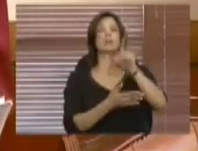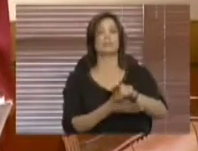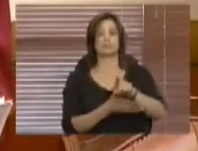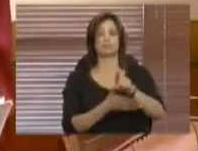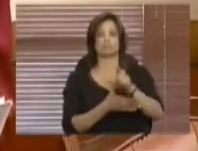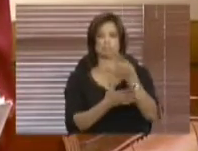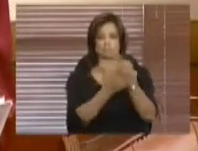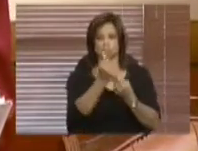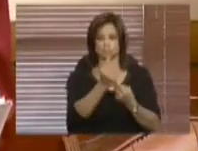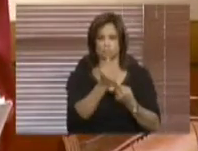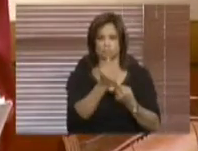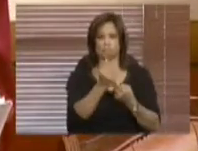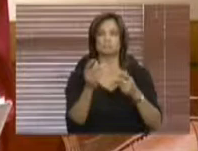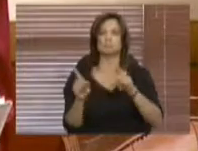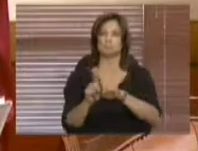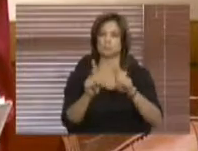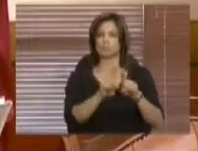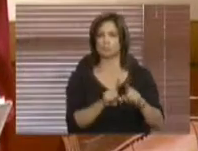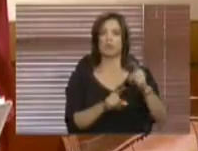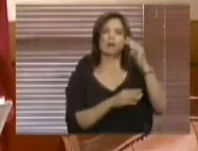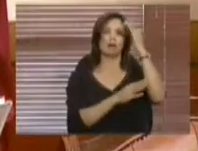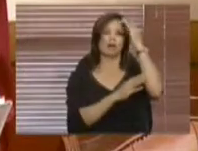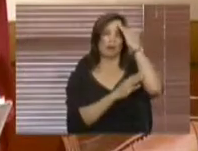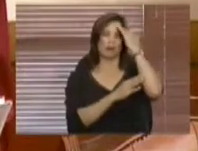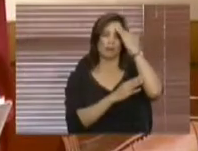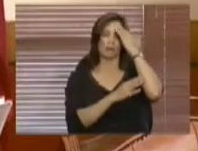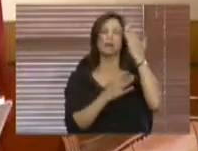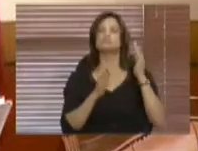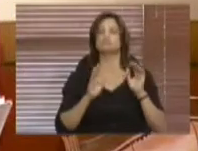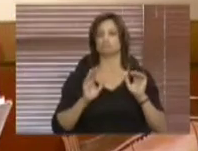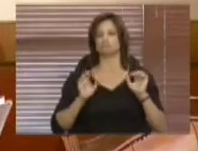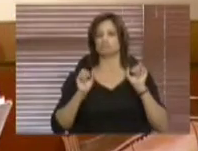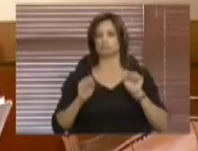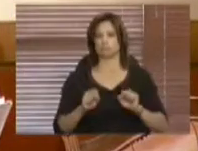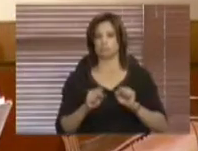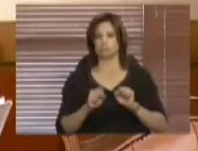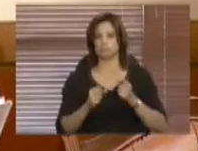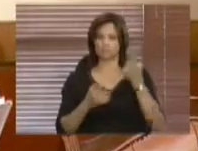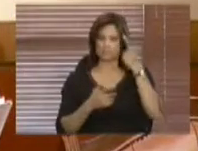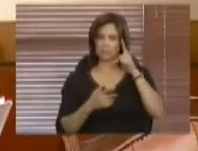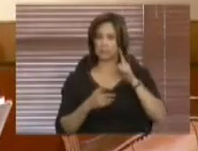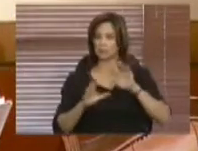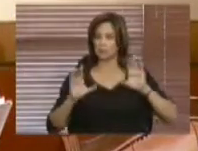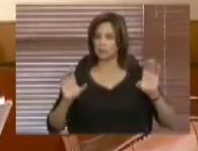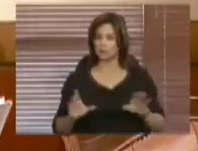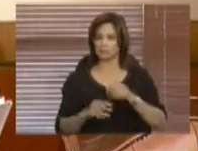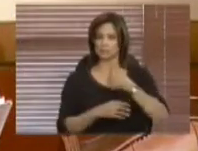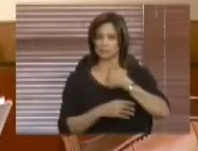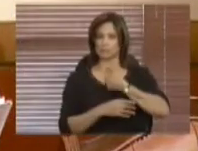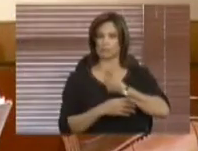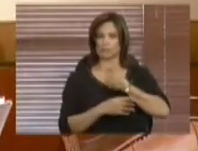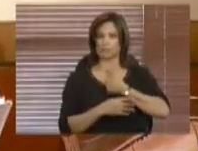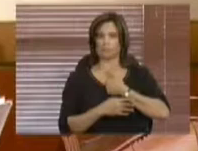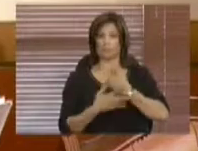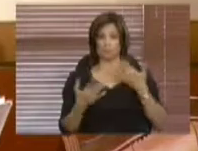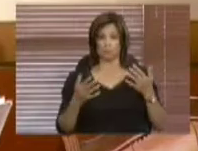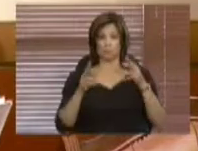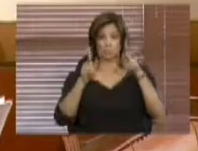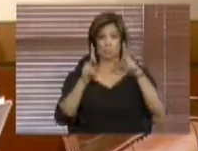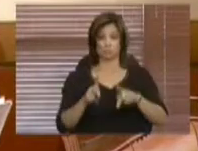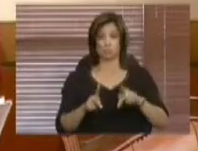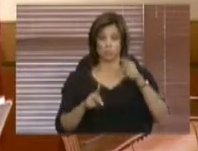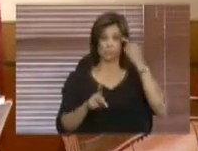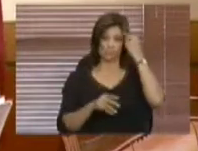y con ello hacerles conscientes de sus posibilidades de autorrealización como seres